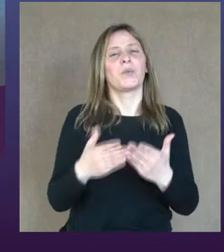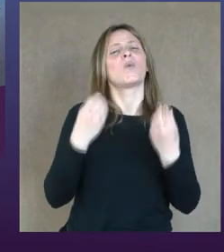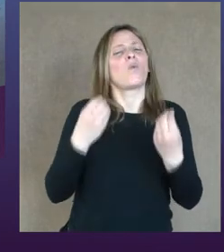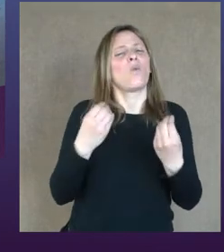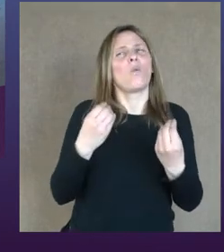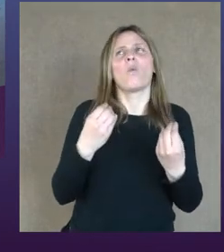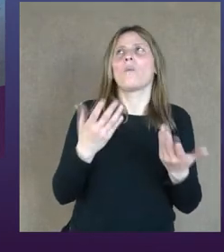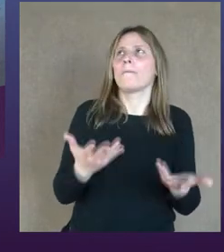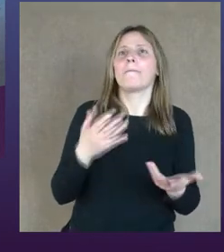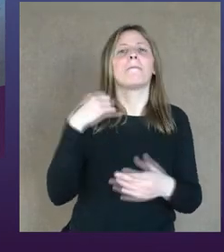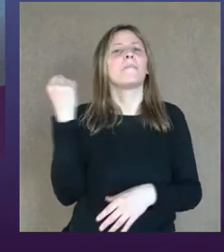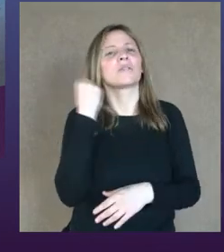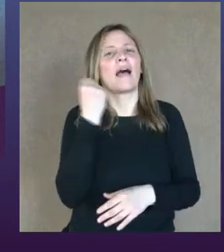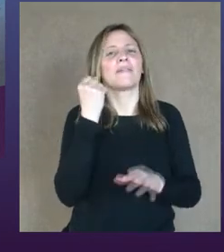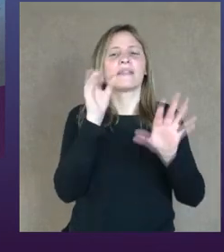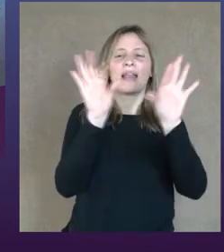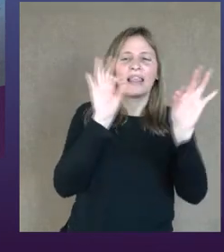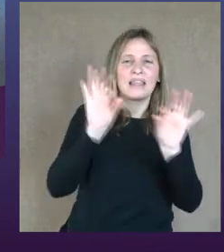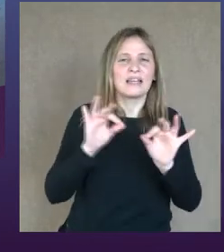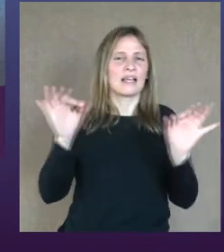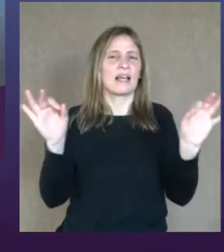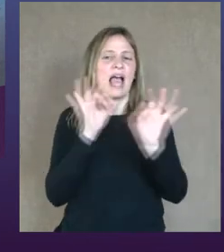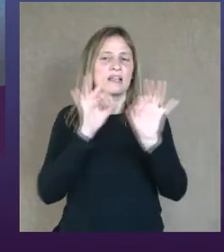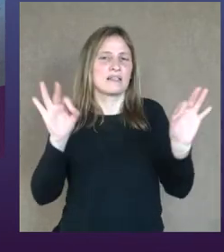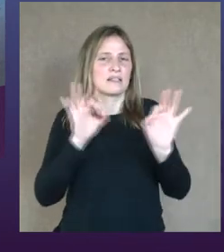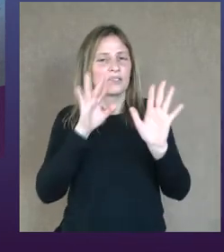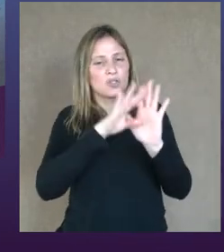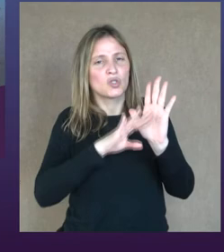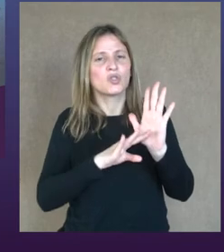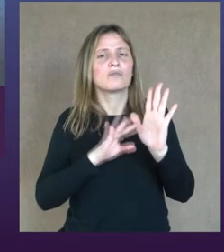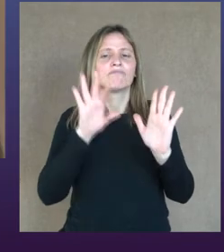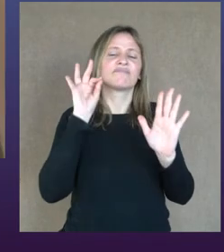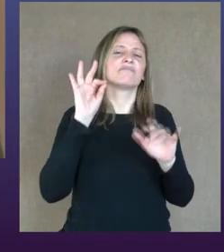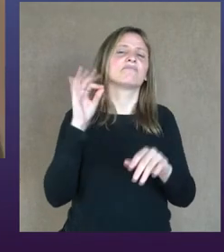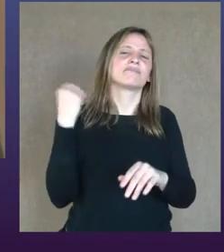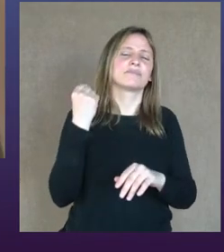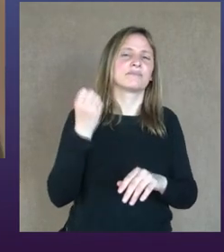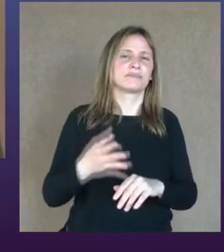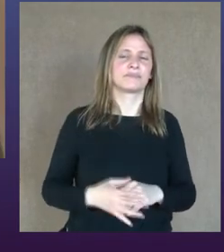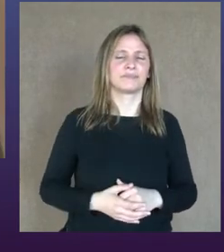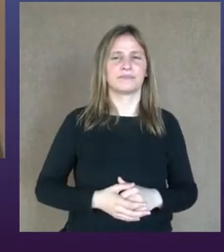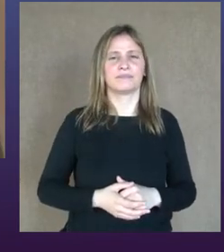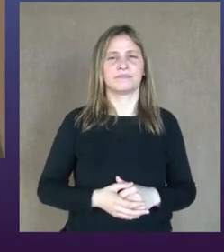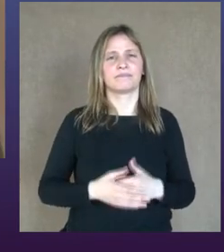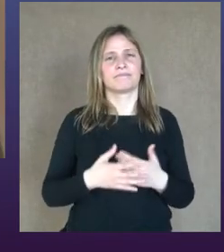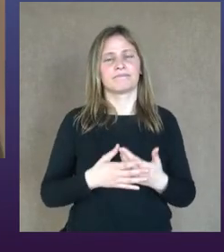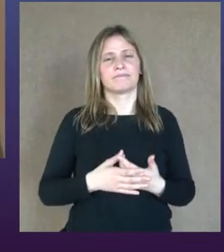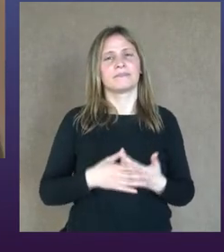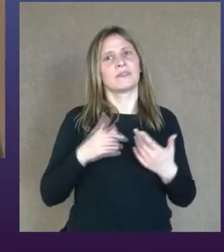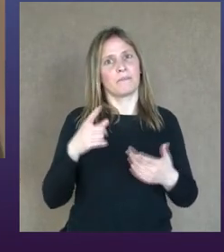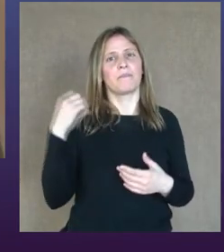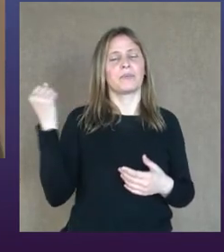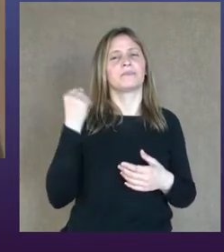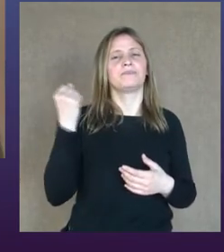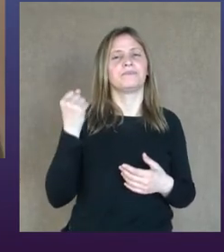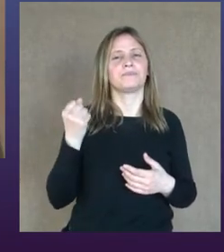la importancia en la selección del repertorio? Ah, eso es clave. Vero. Es muy clave.